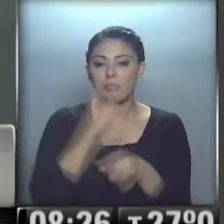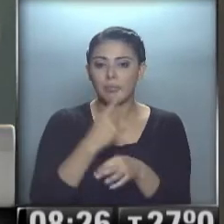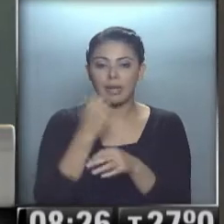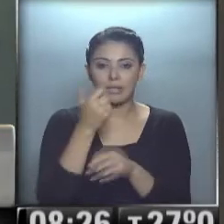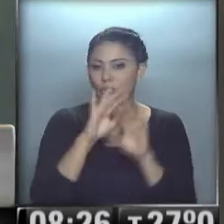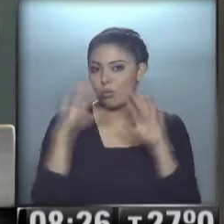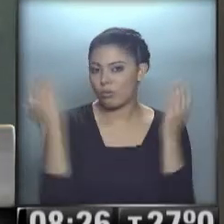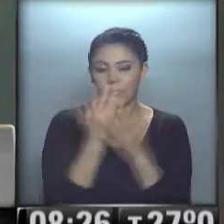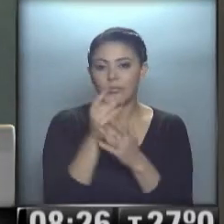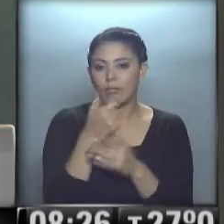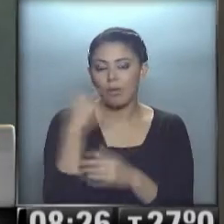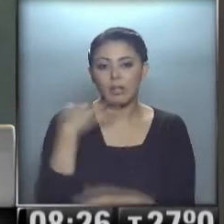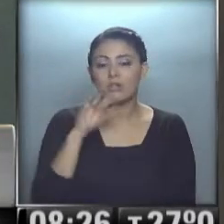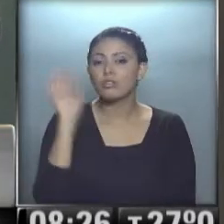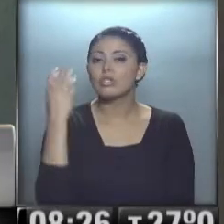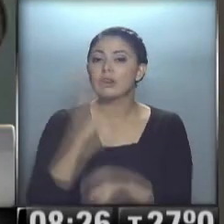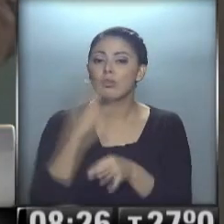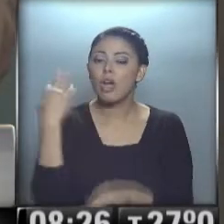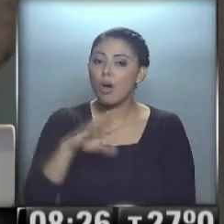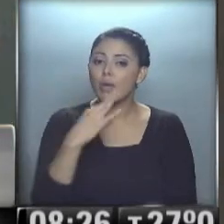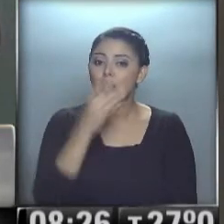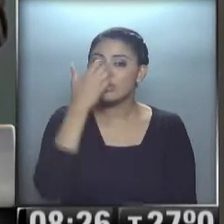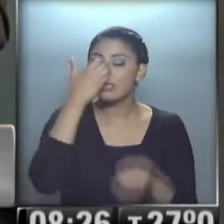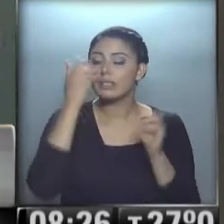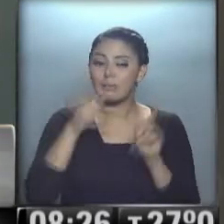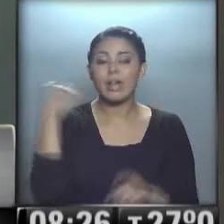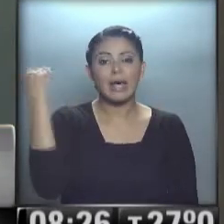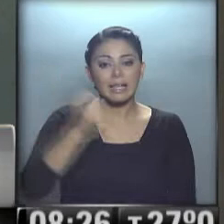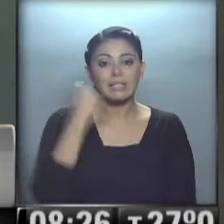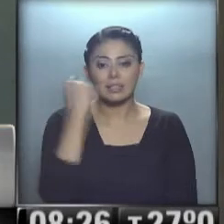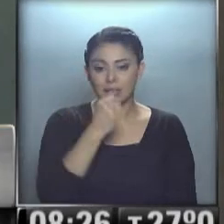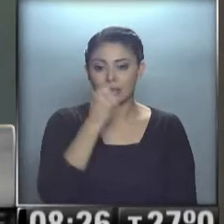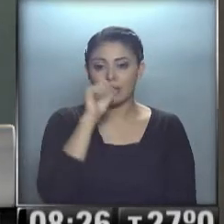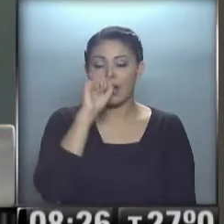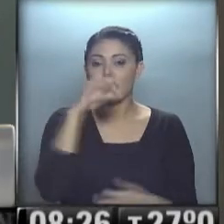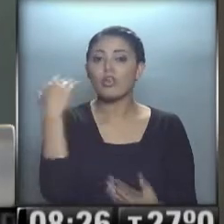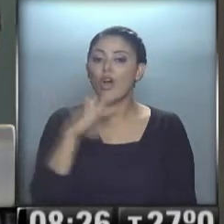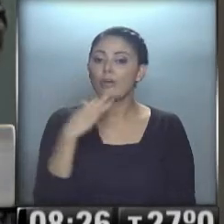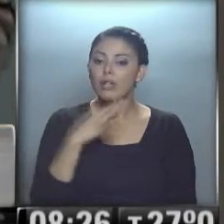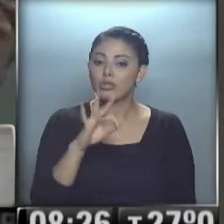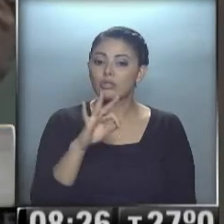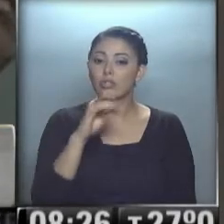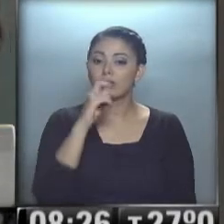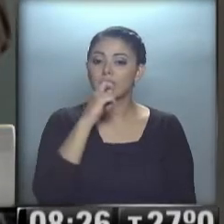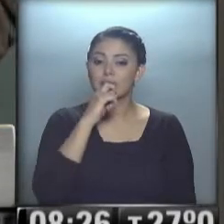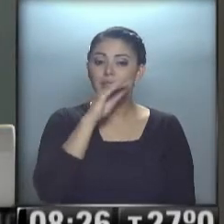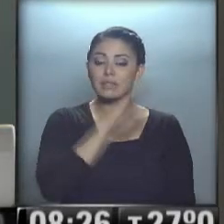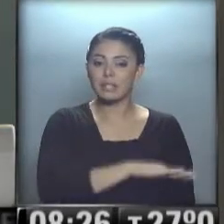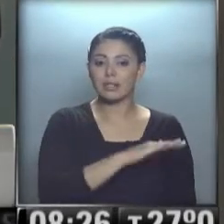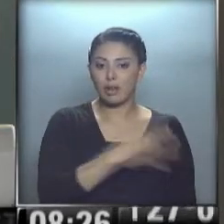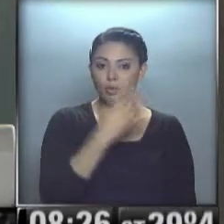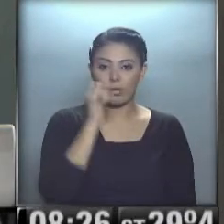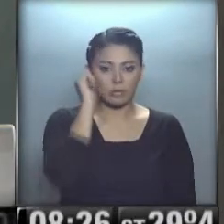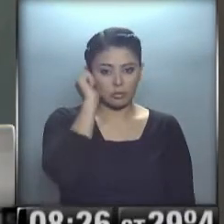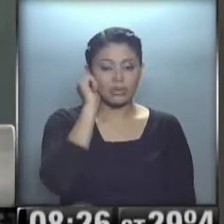universal, extensión de la obligatoriedad de secundaria y se pretende establecer un mecanismo de obligatoriedad para salas de 4. Si sumamos todo